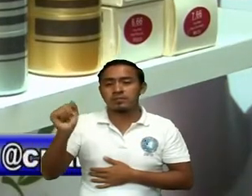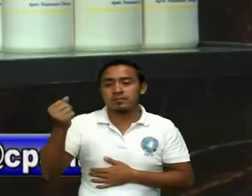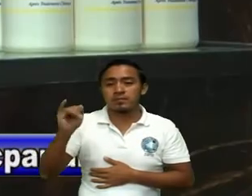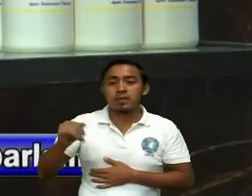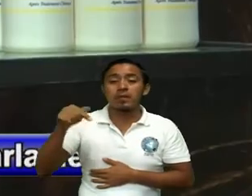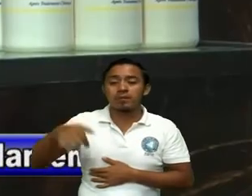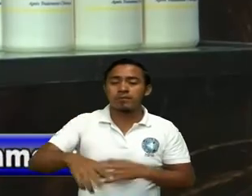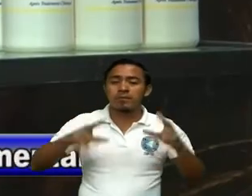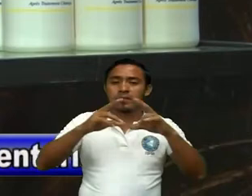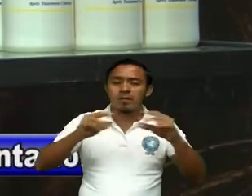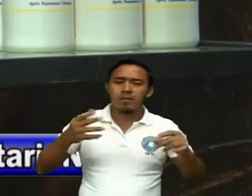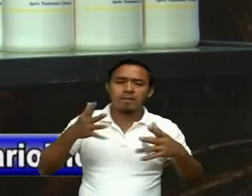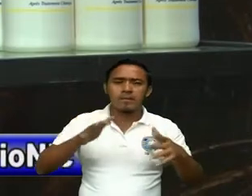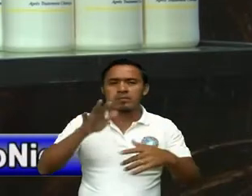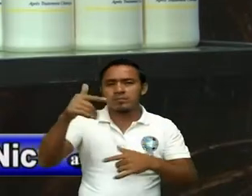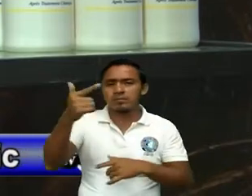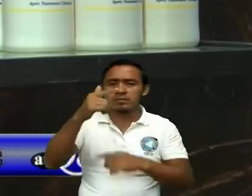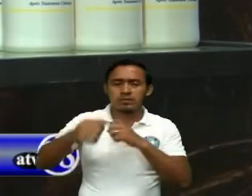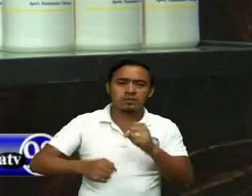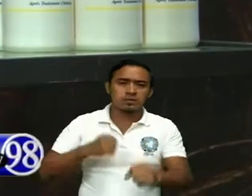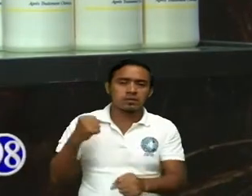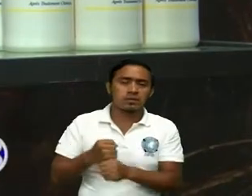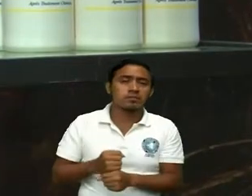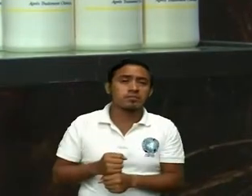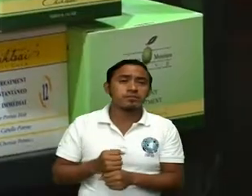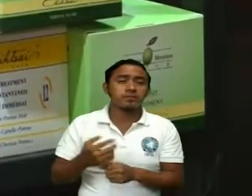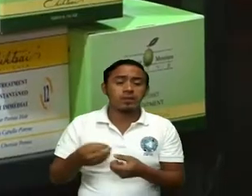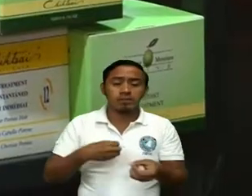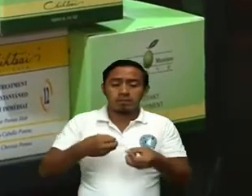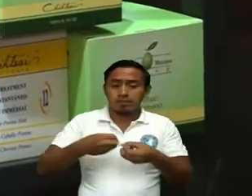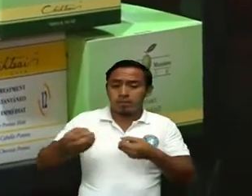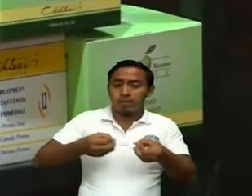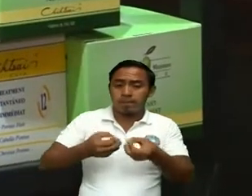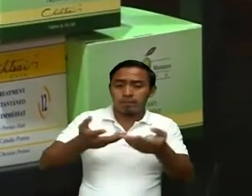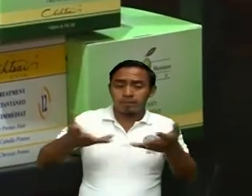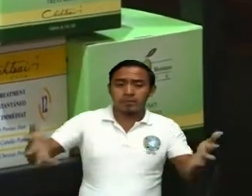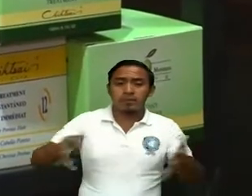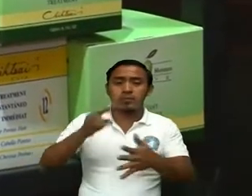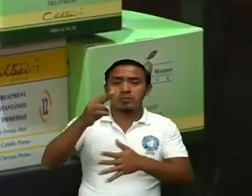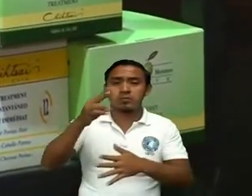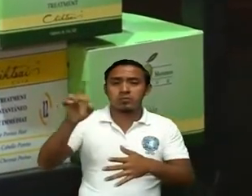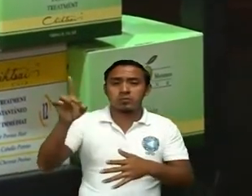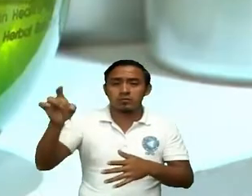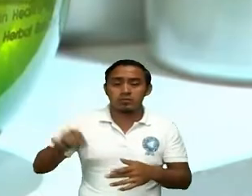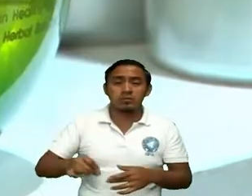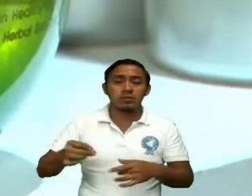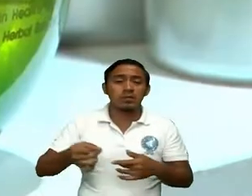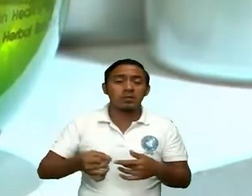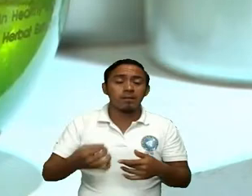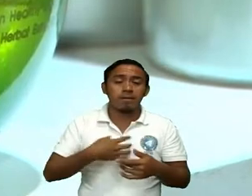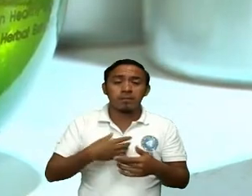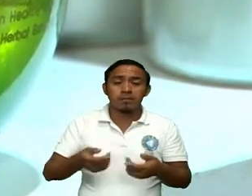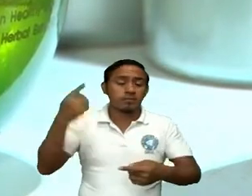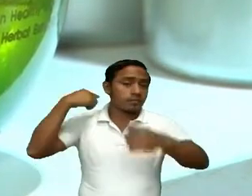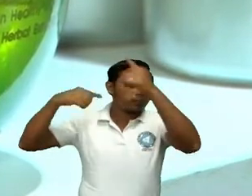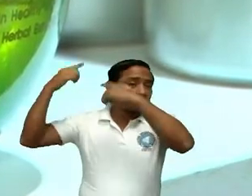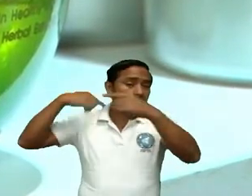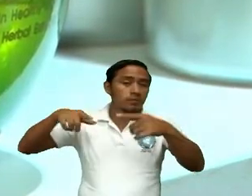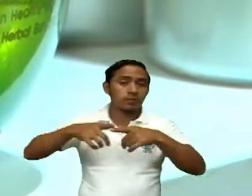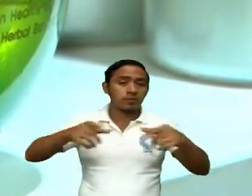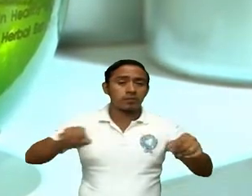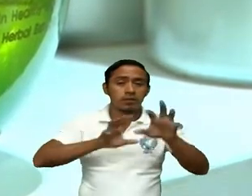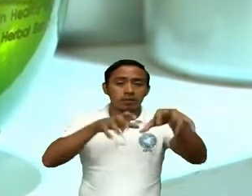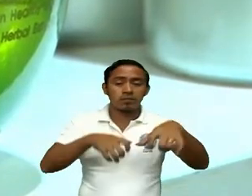en Nicaragua desde hace 7 años y los distribuye en 210 salones de belleza de Managua, León y